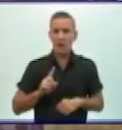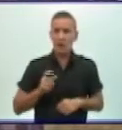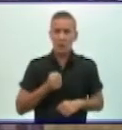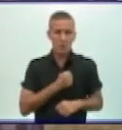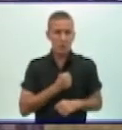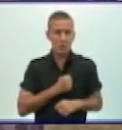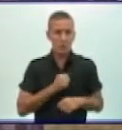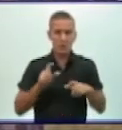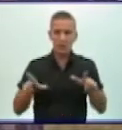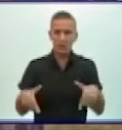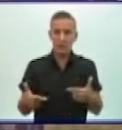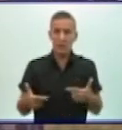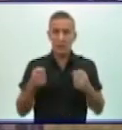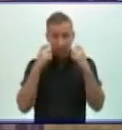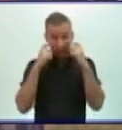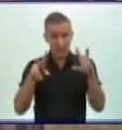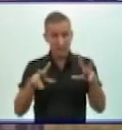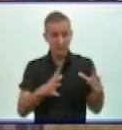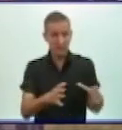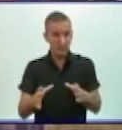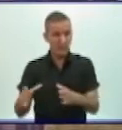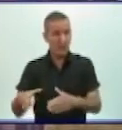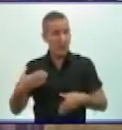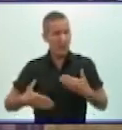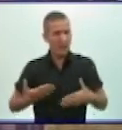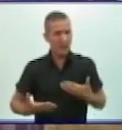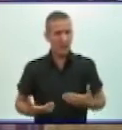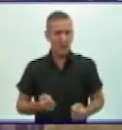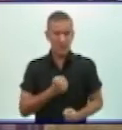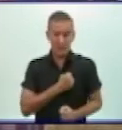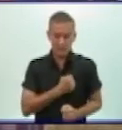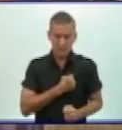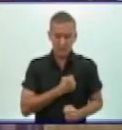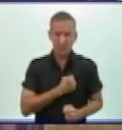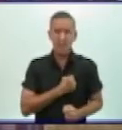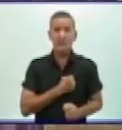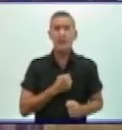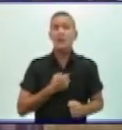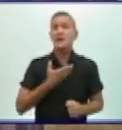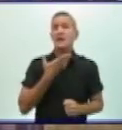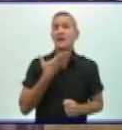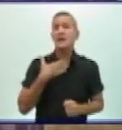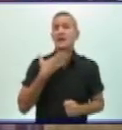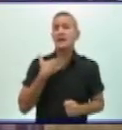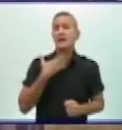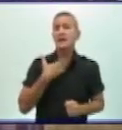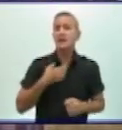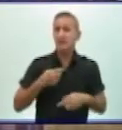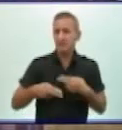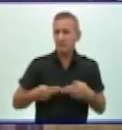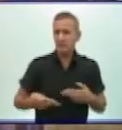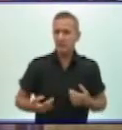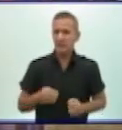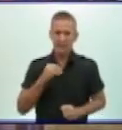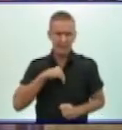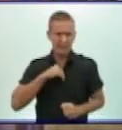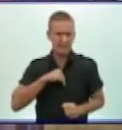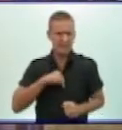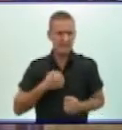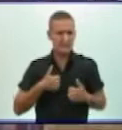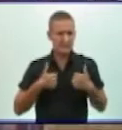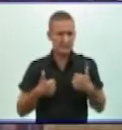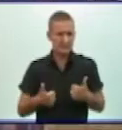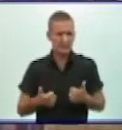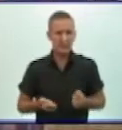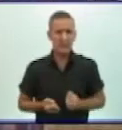vida hay que organizarla. Y hay actividades que quiero hacer, que deseo hacer, que me hacen sentir bien, que también le aportan a mi